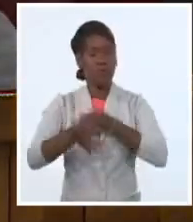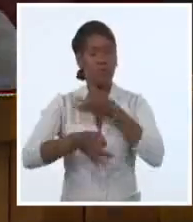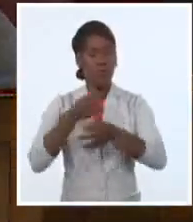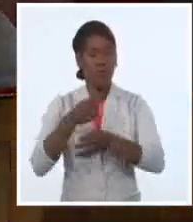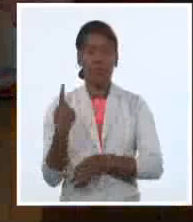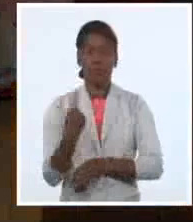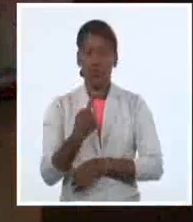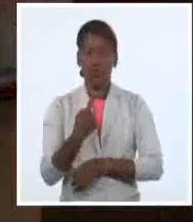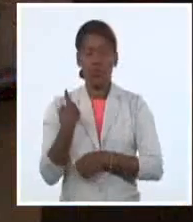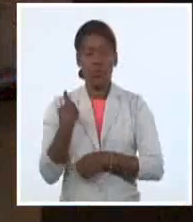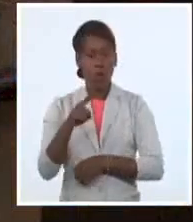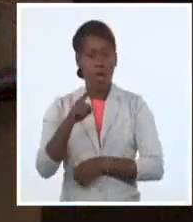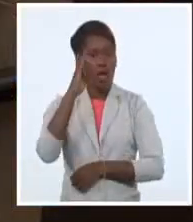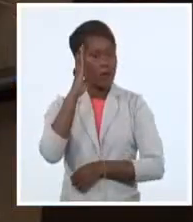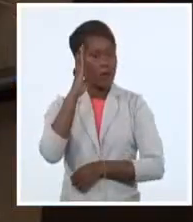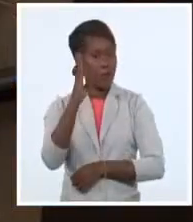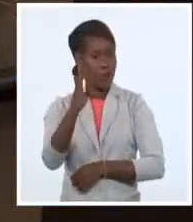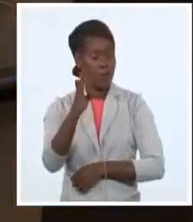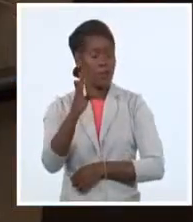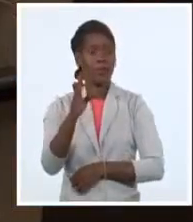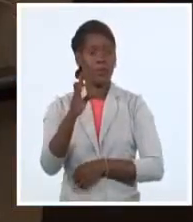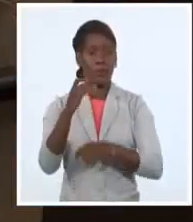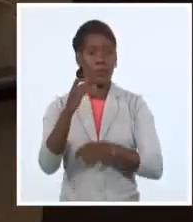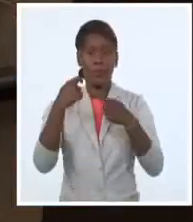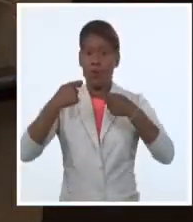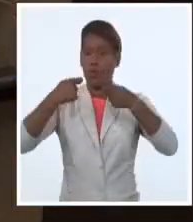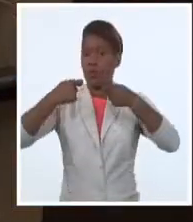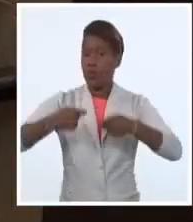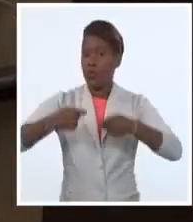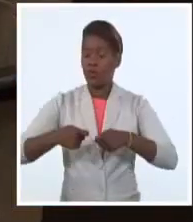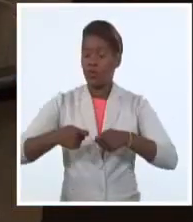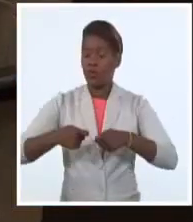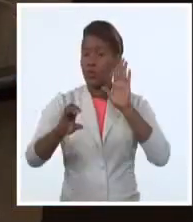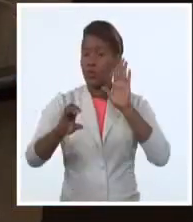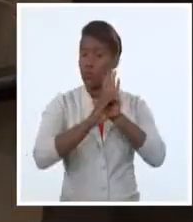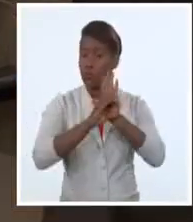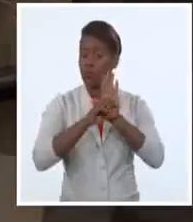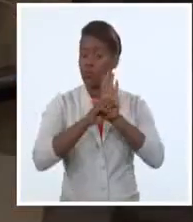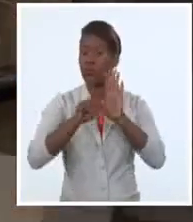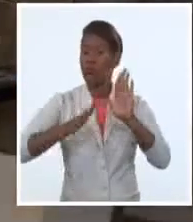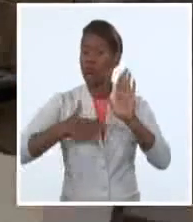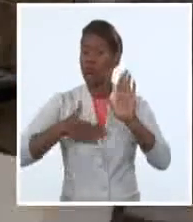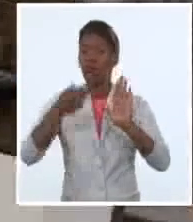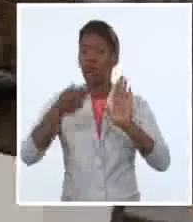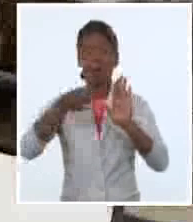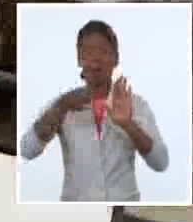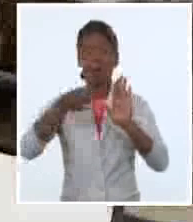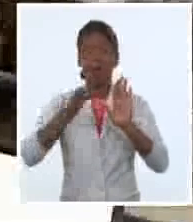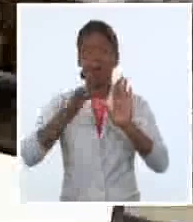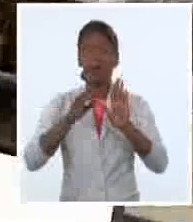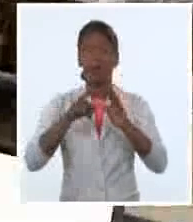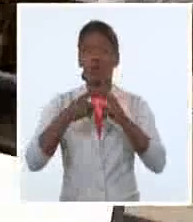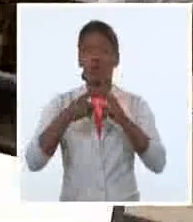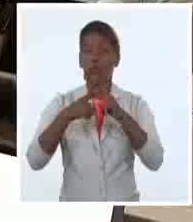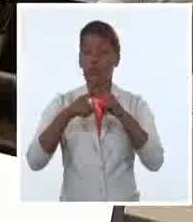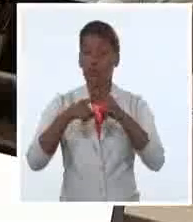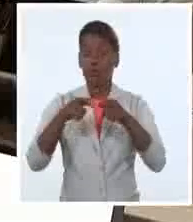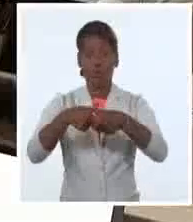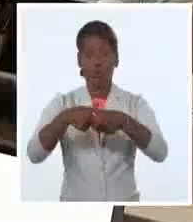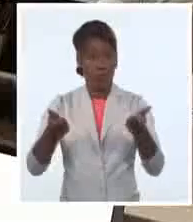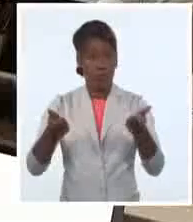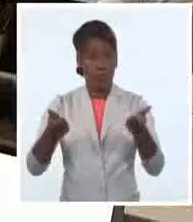respetar, promover y garantizar los derechos constitucionales, voluntad que se expresó durante el proceso de reforma constitucional